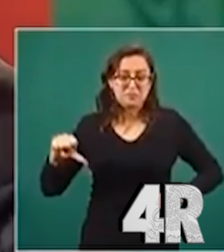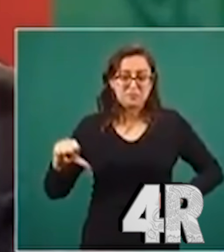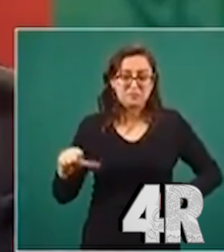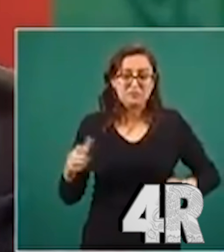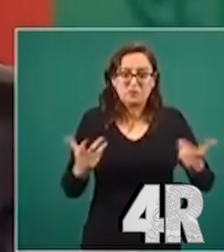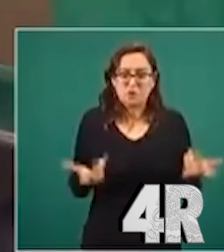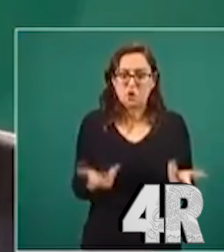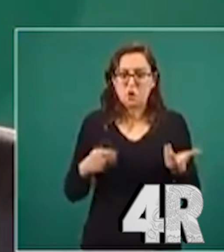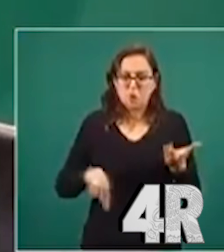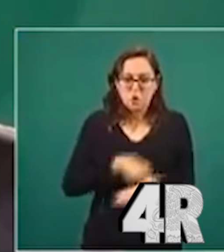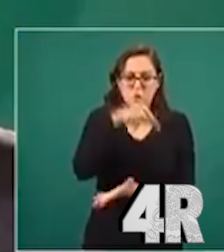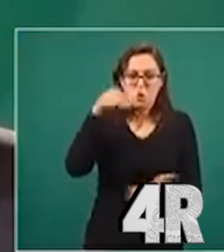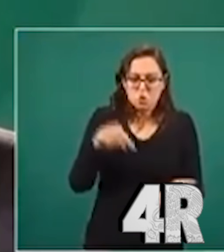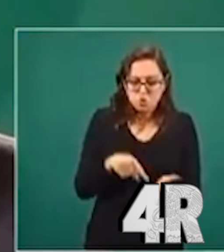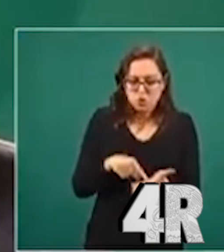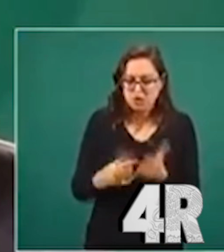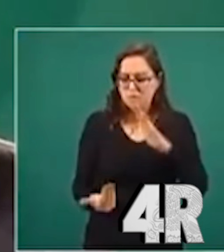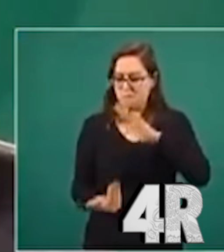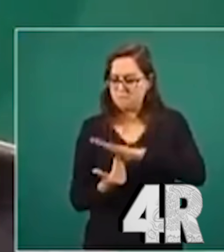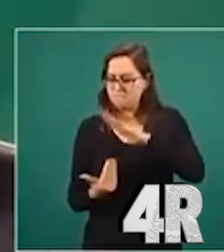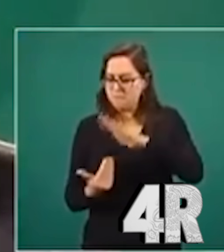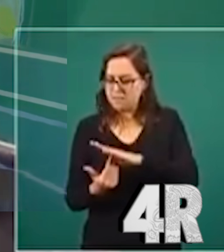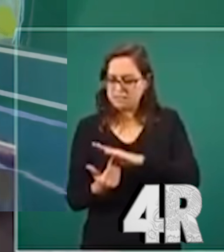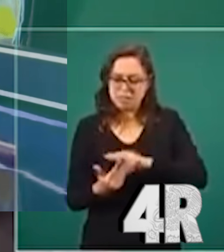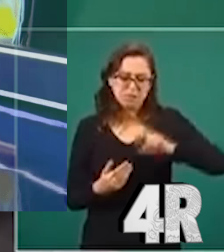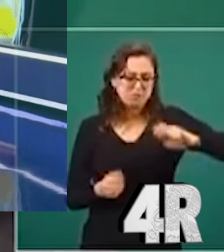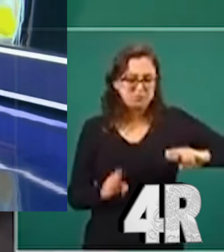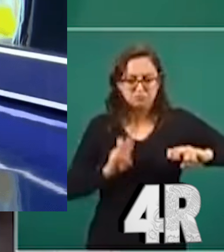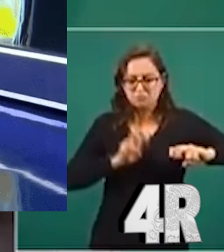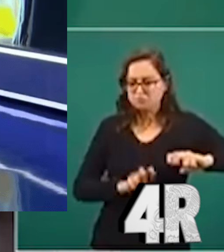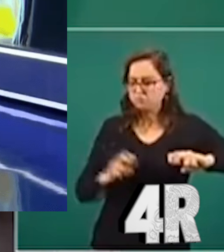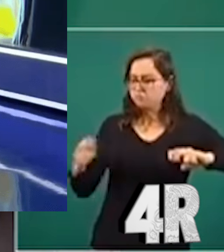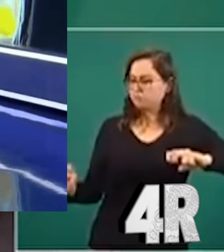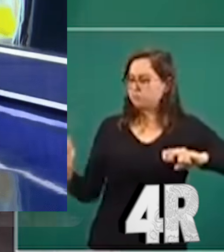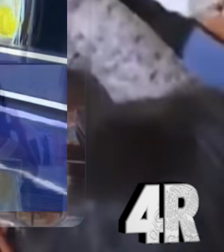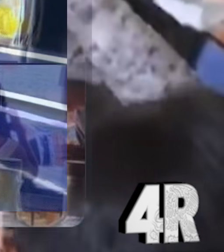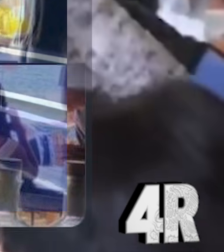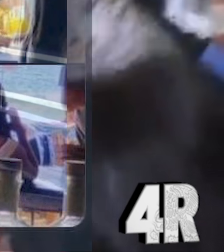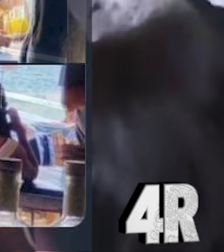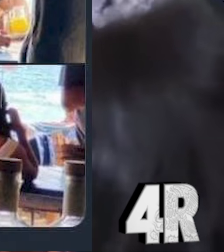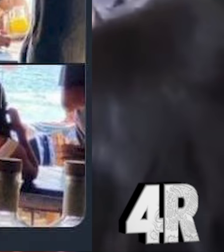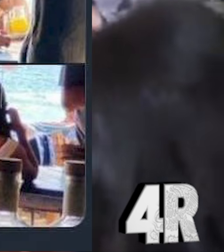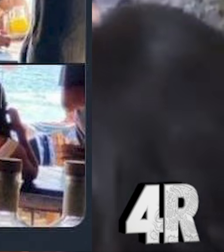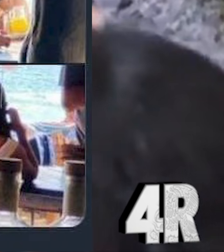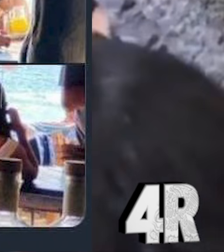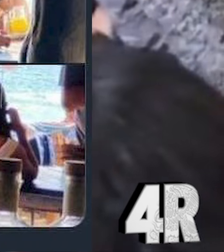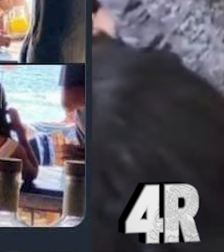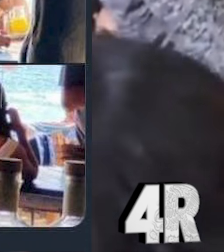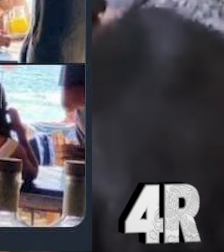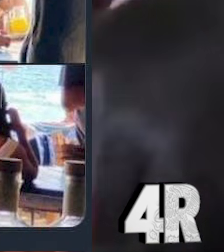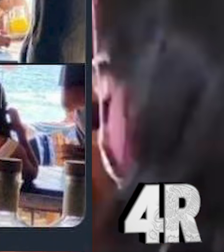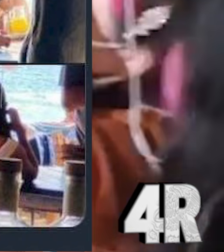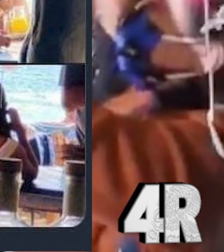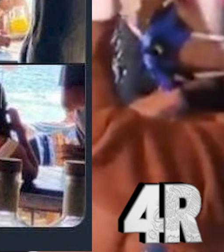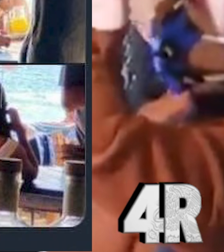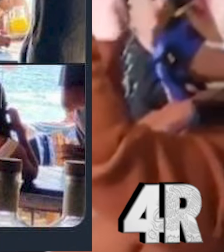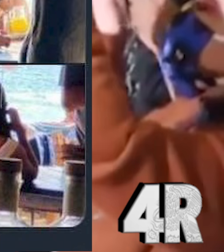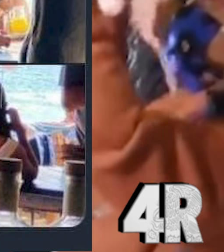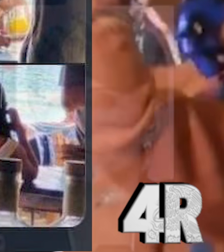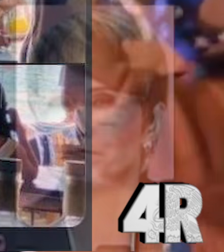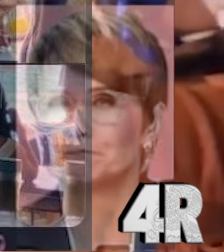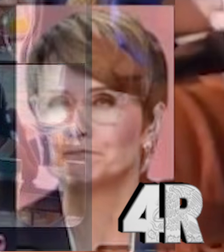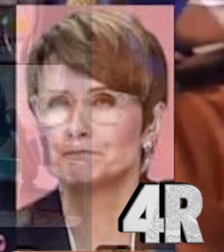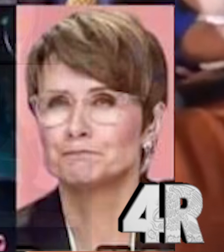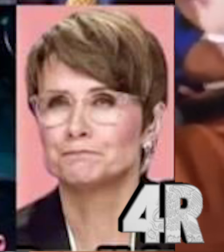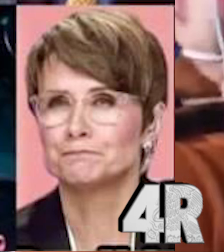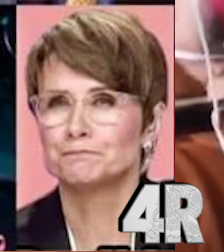de chayoteros, ya sea Ciro Gómez Leyva atacando en su programa, así como Chumel Torres atacando desde sus redes